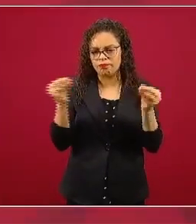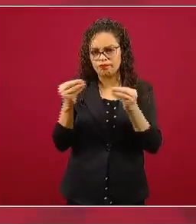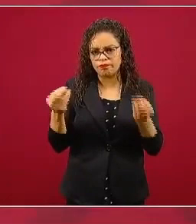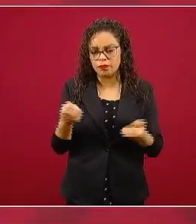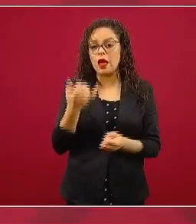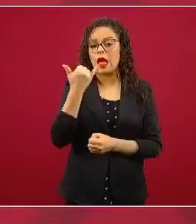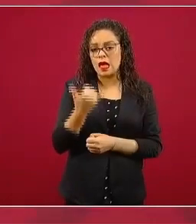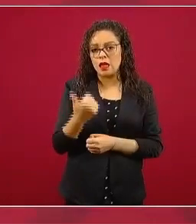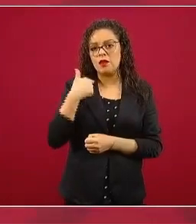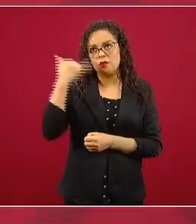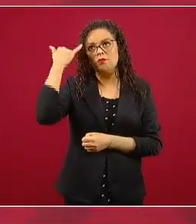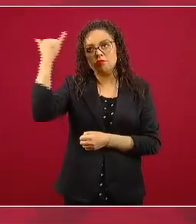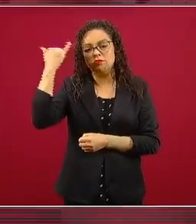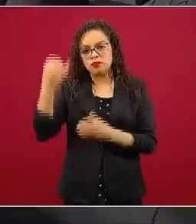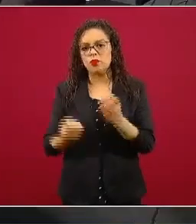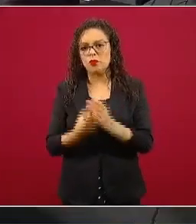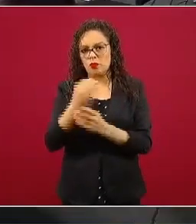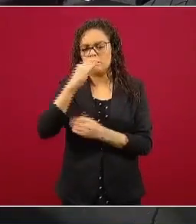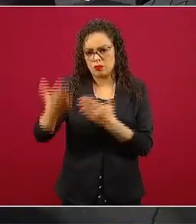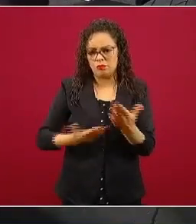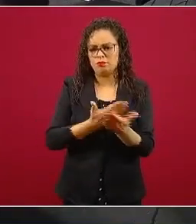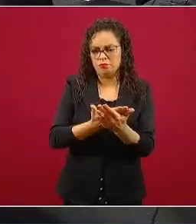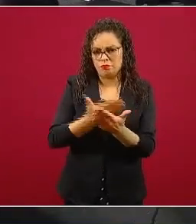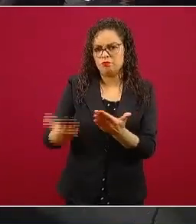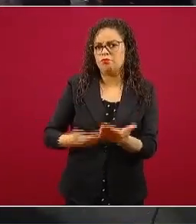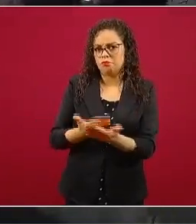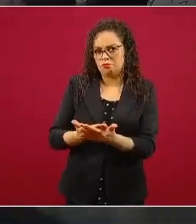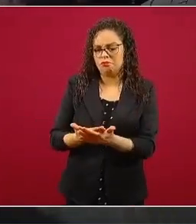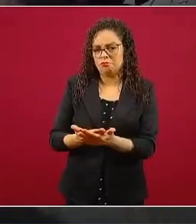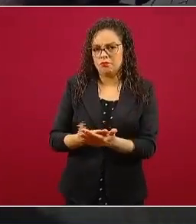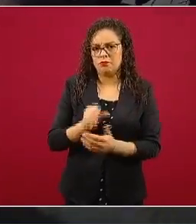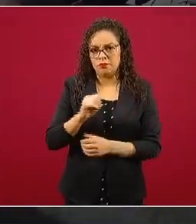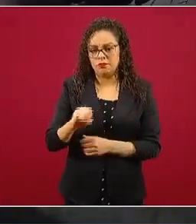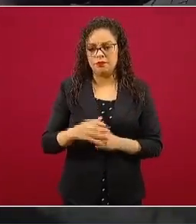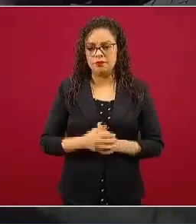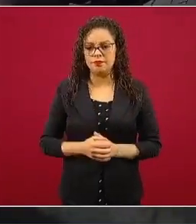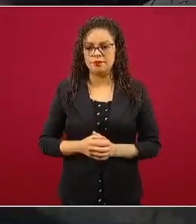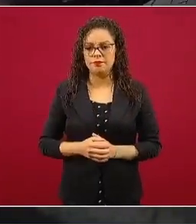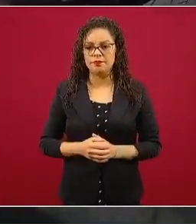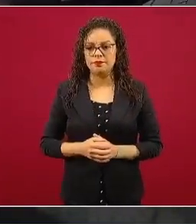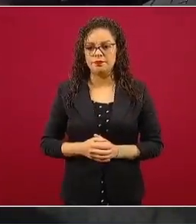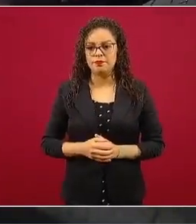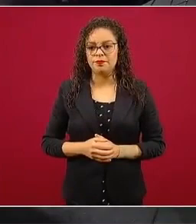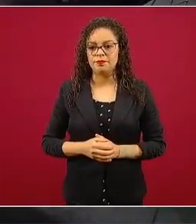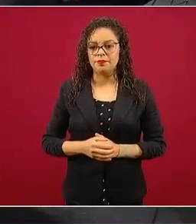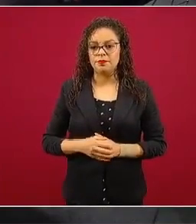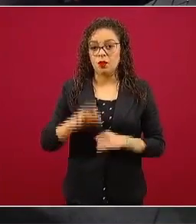presentar diversas iniciativas. Bueno, última, gracias.